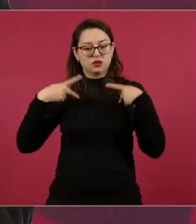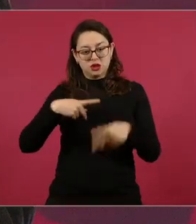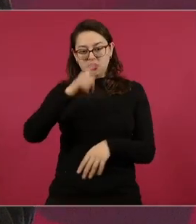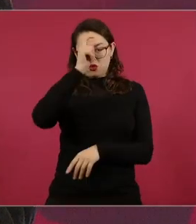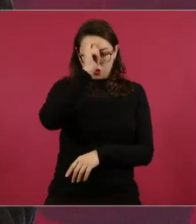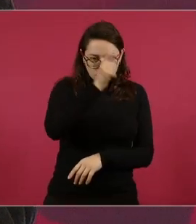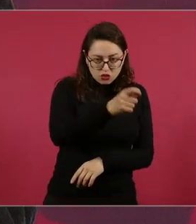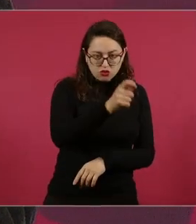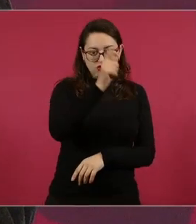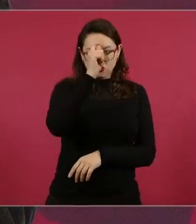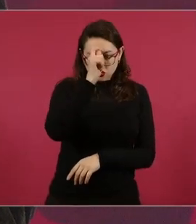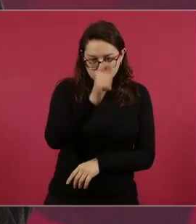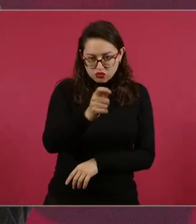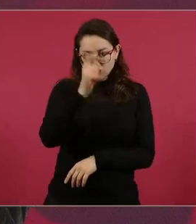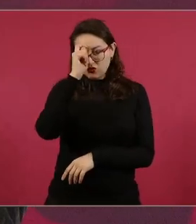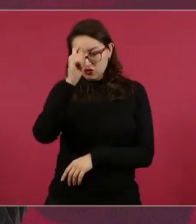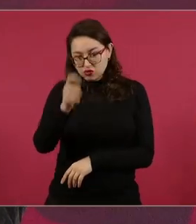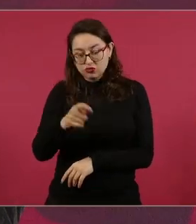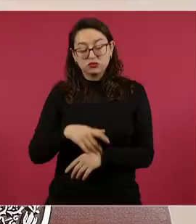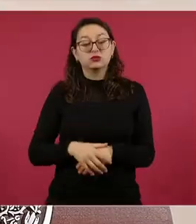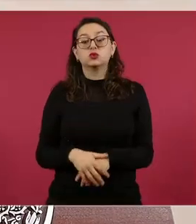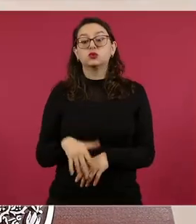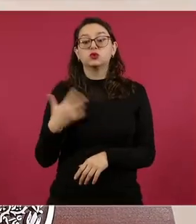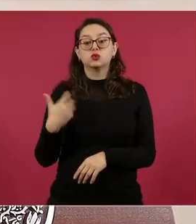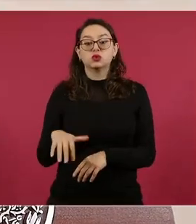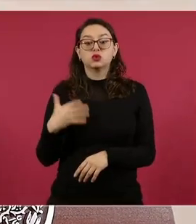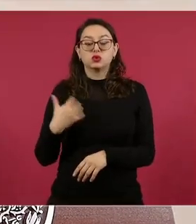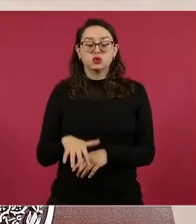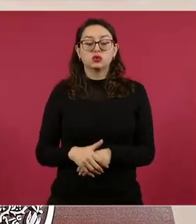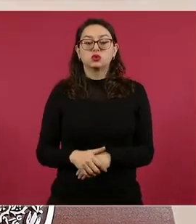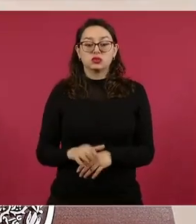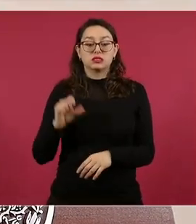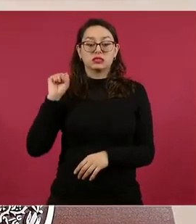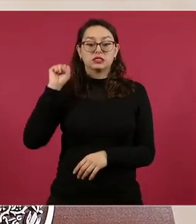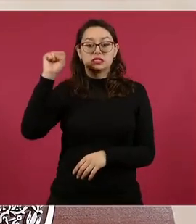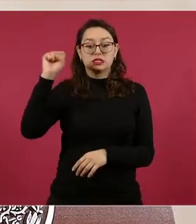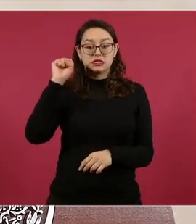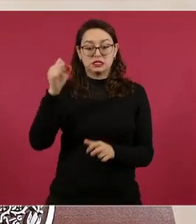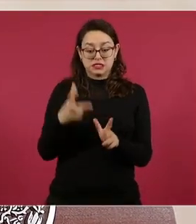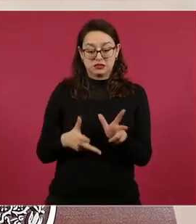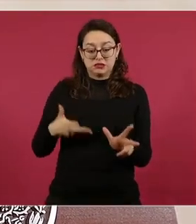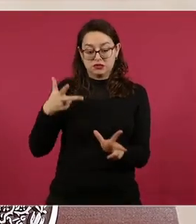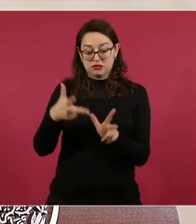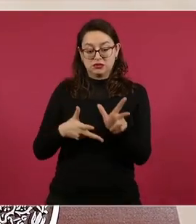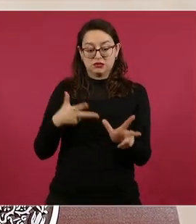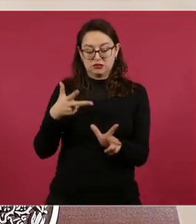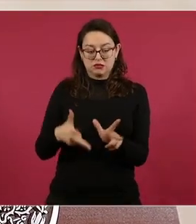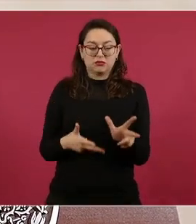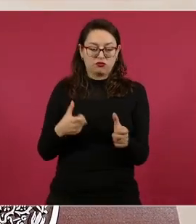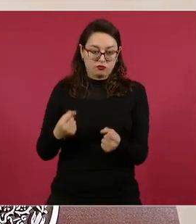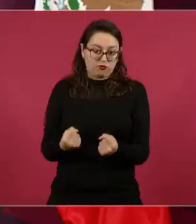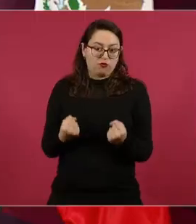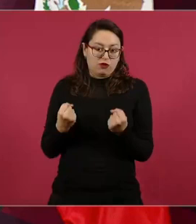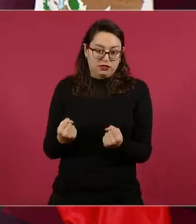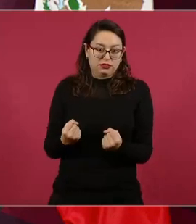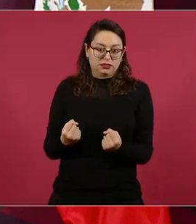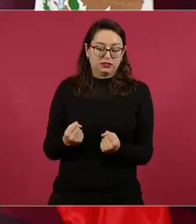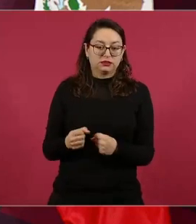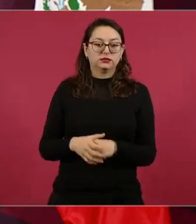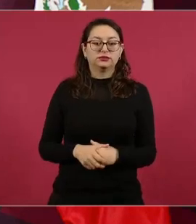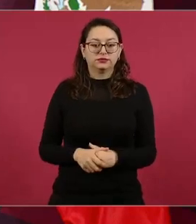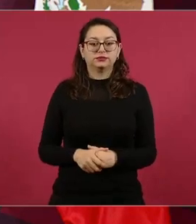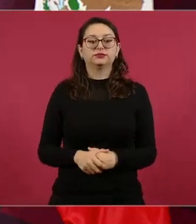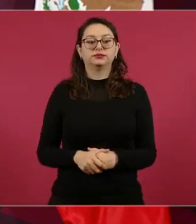homenajes. Estaba muy fuerte en ese entonces el sindicato de ferrocarrileros, por lo mismo, y